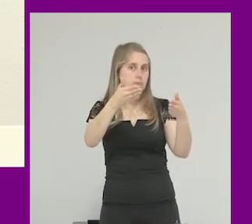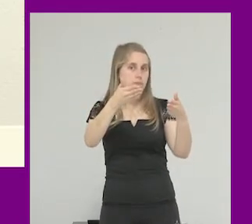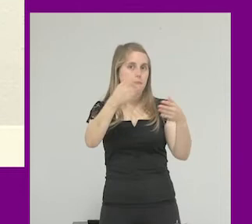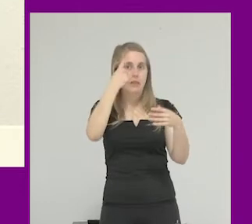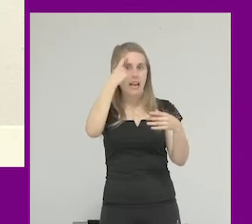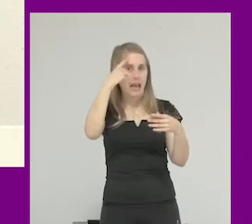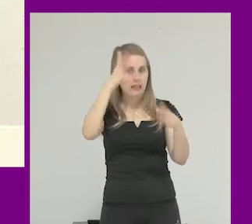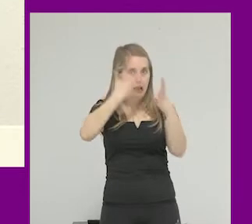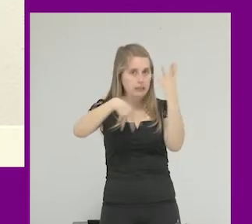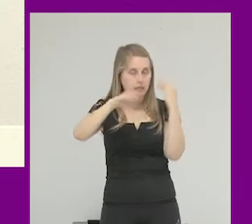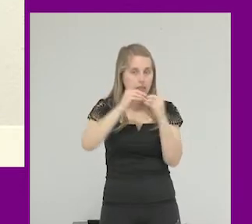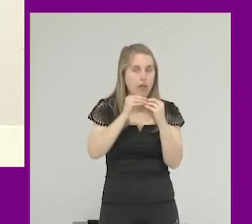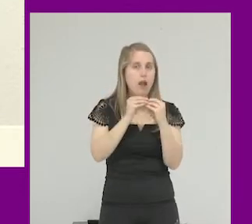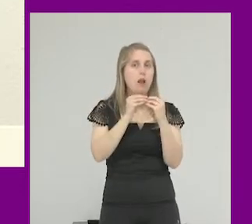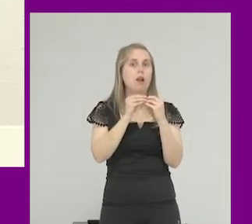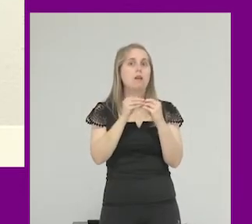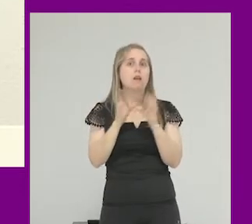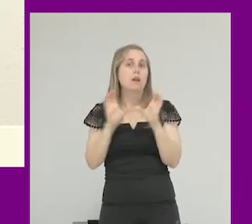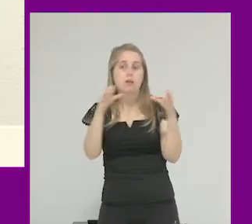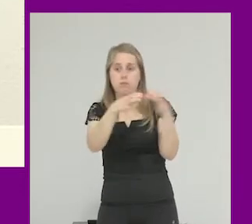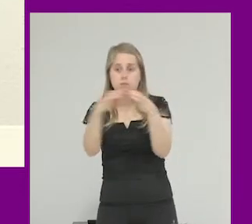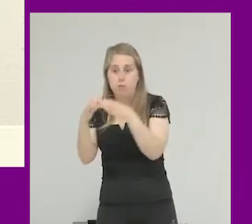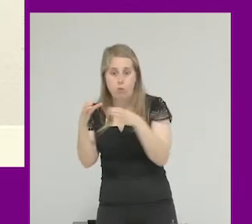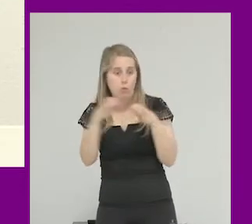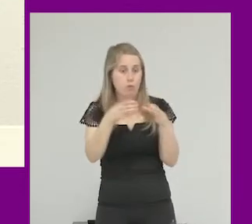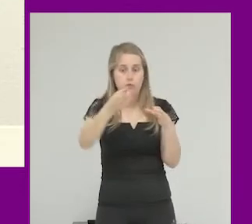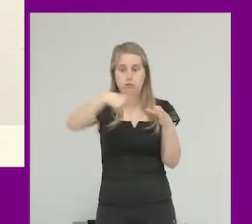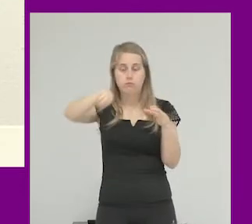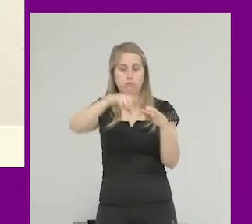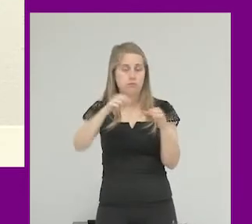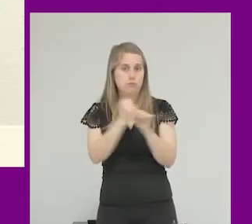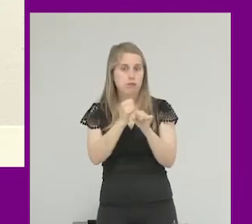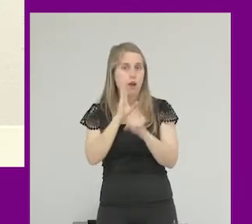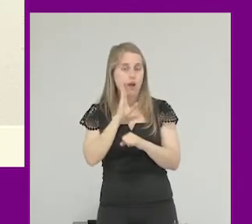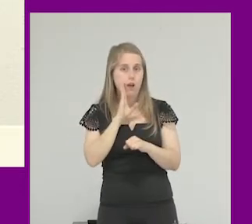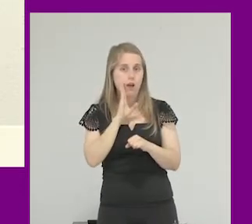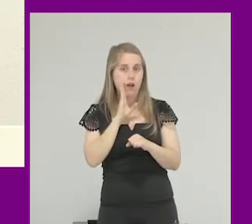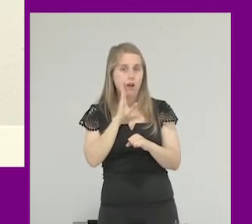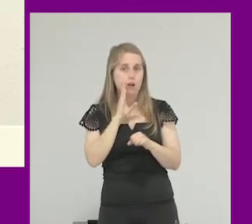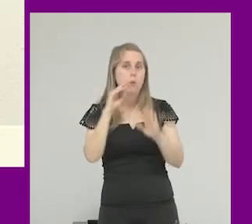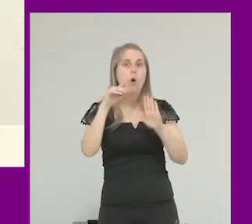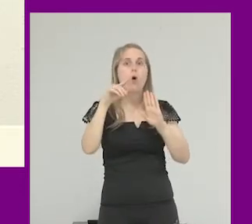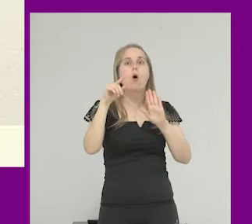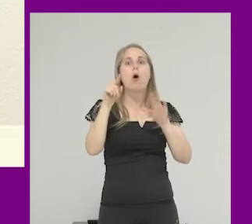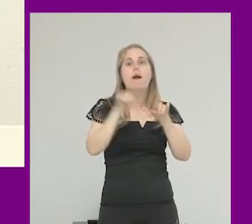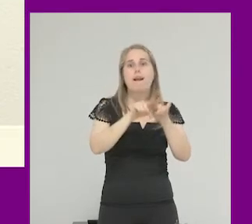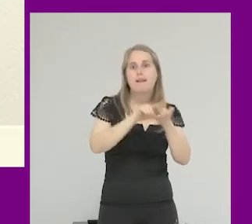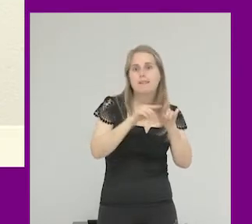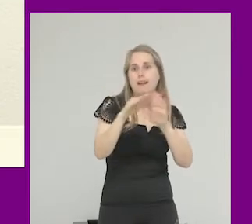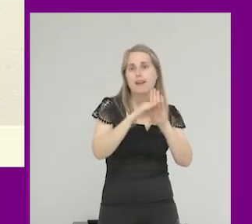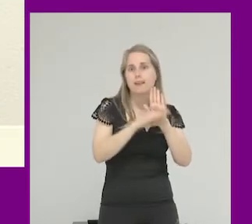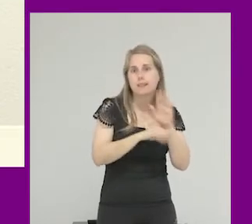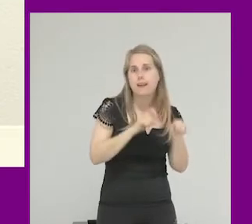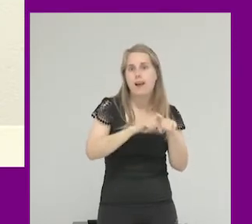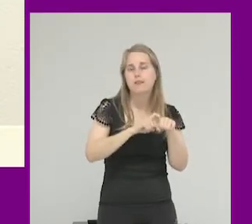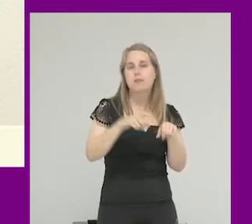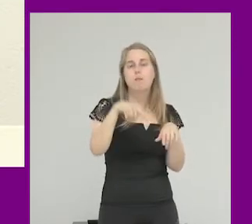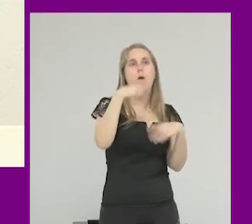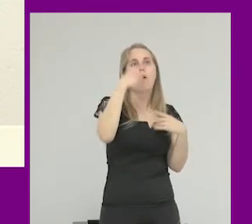inteligencia artificial y estas tribus que responden a unas características básicamente